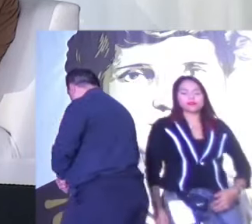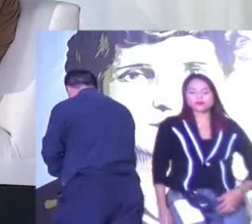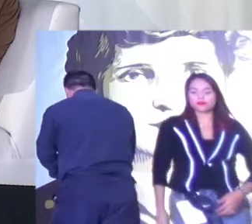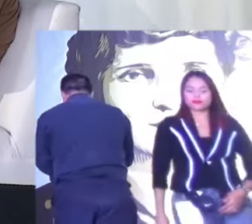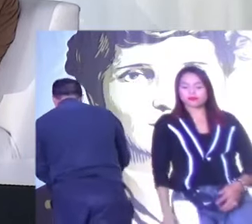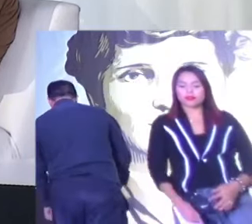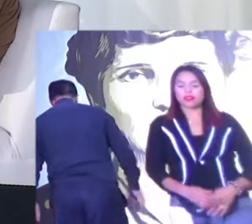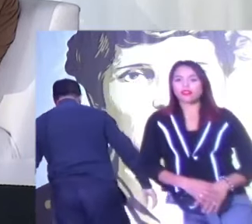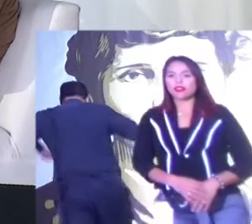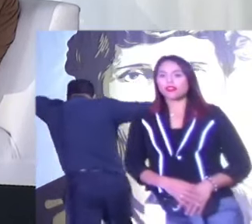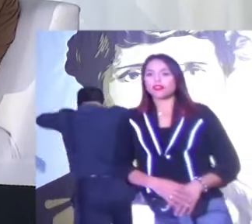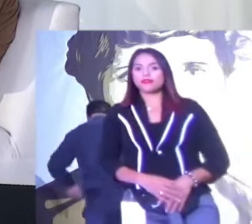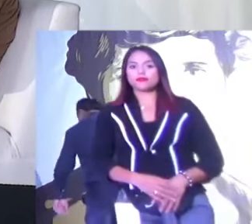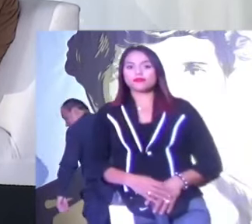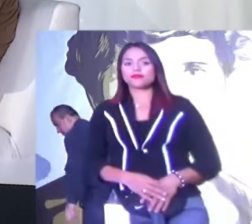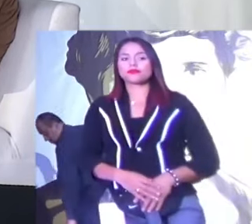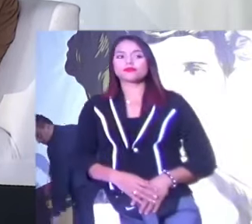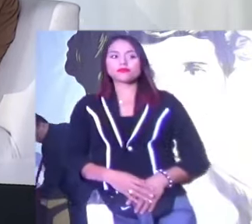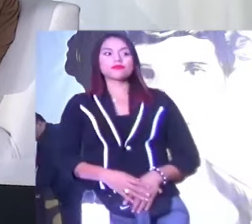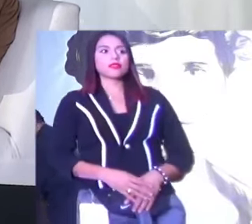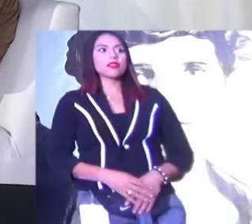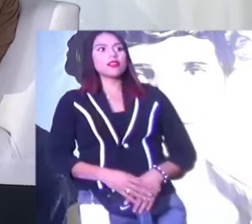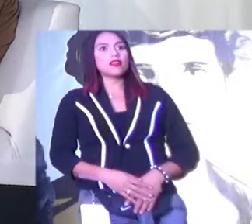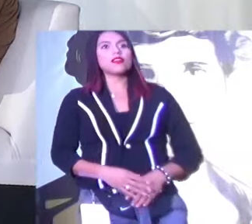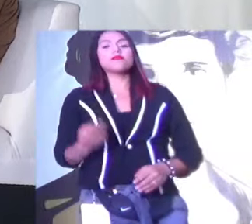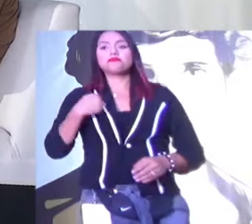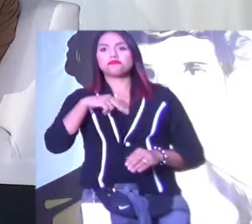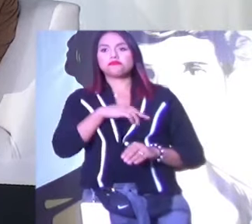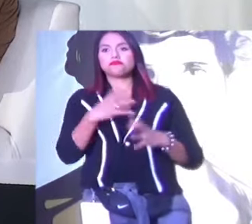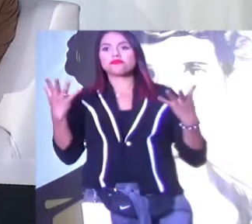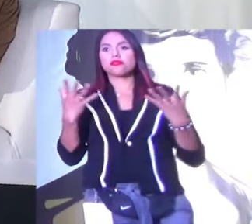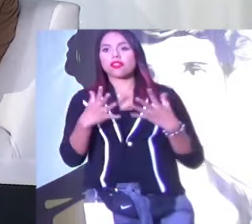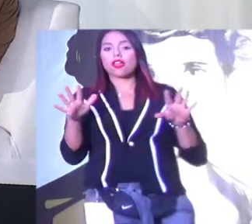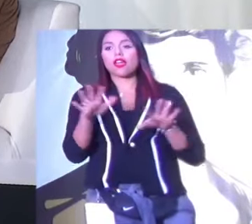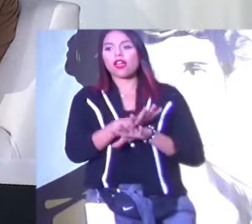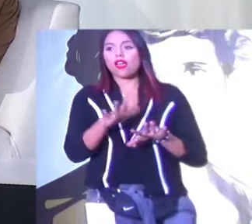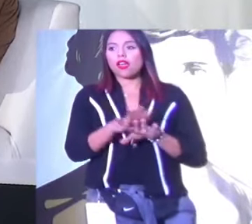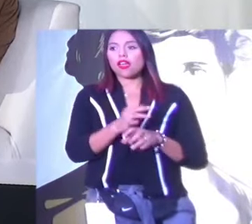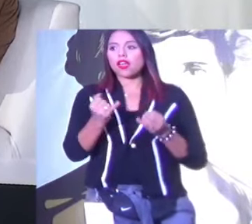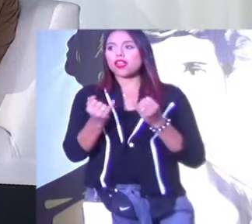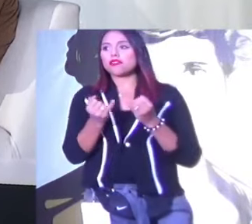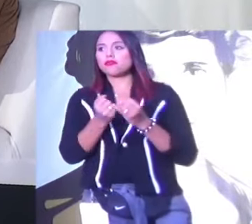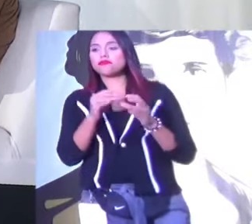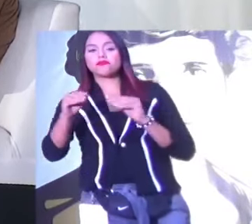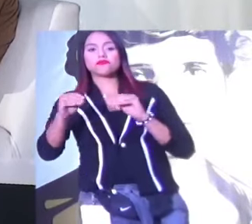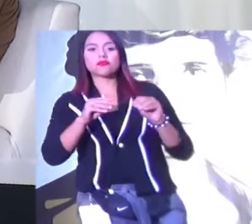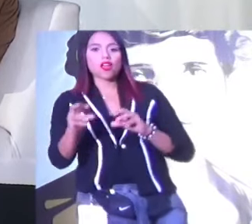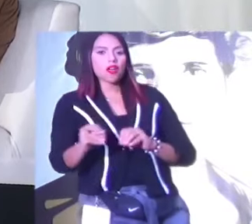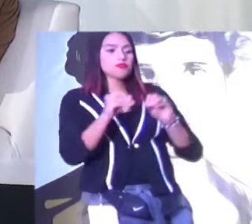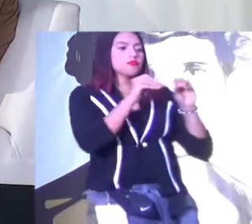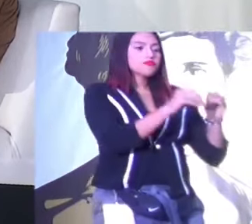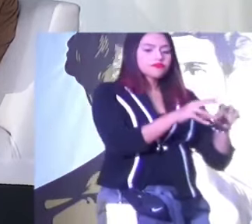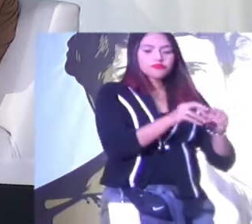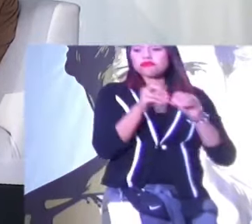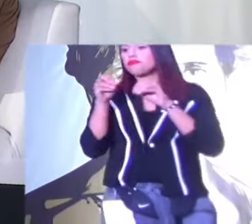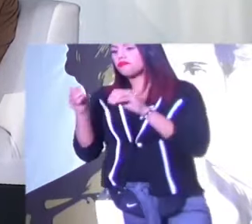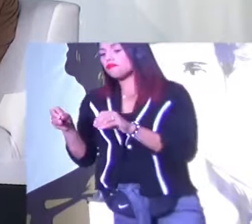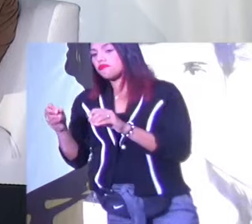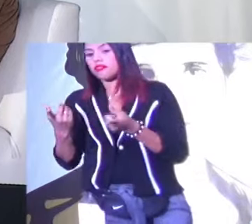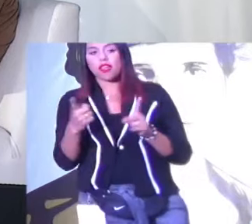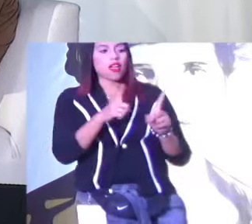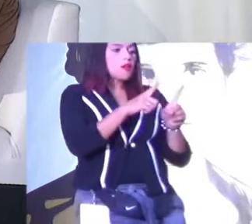divierto muchísimo escribiendo estas historias y haciendo los cambios y moviendo para acá, para allá. De repente un personaje es